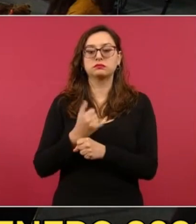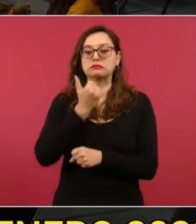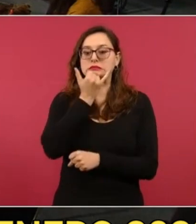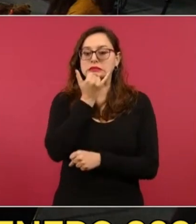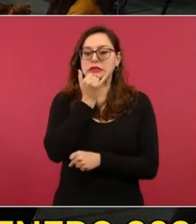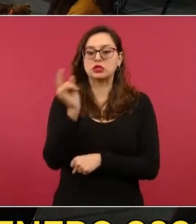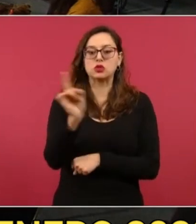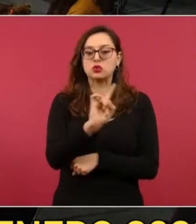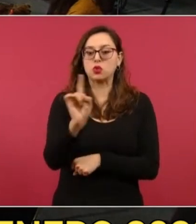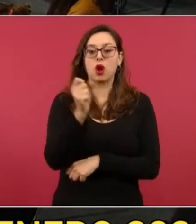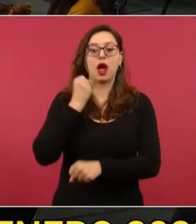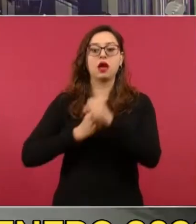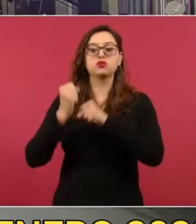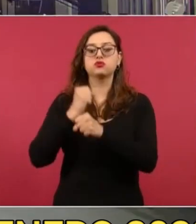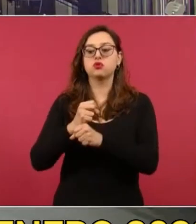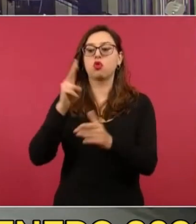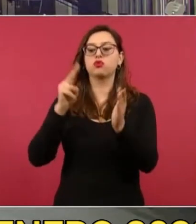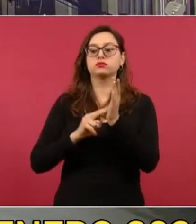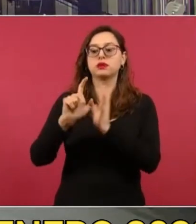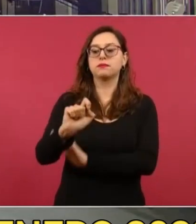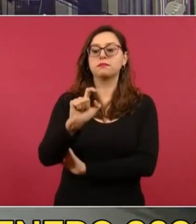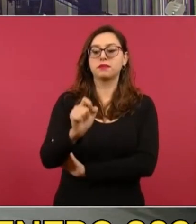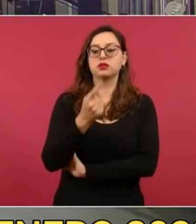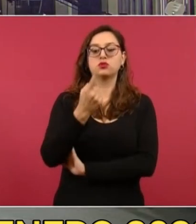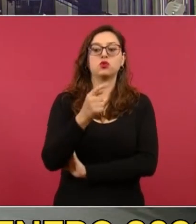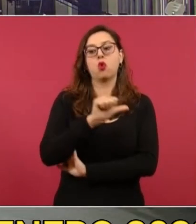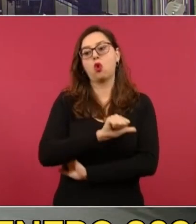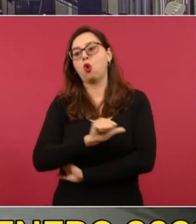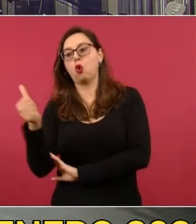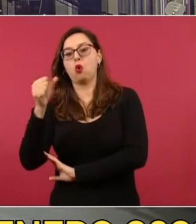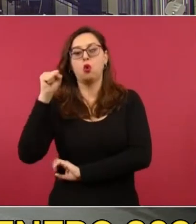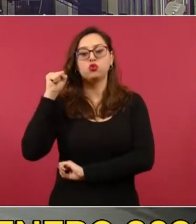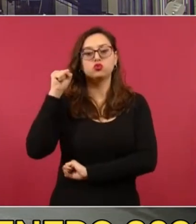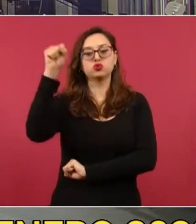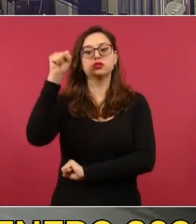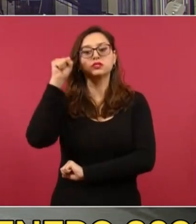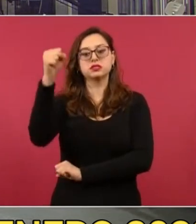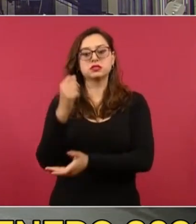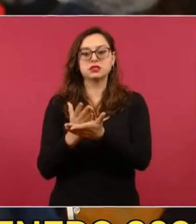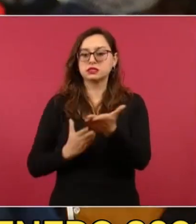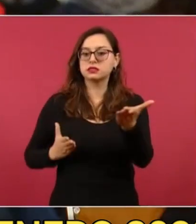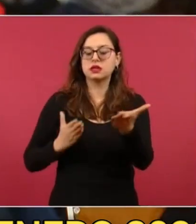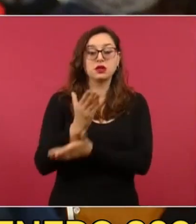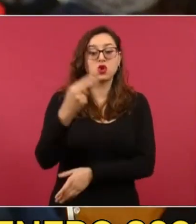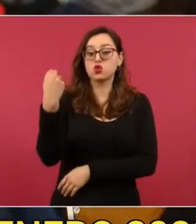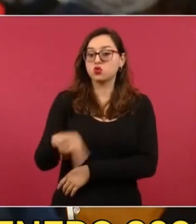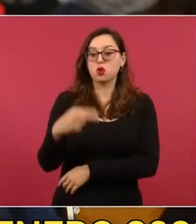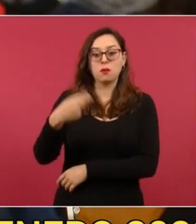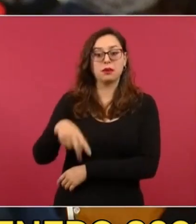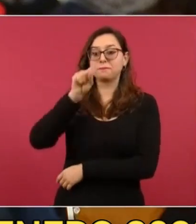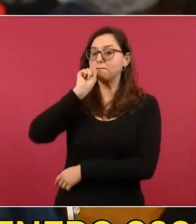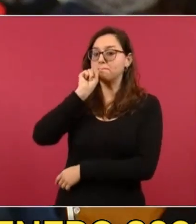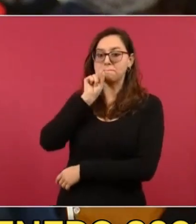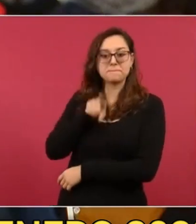el 2021 ingresó otro sindicato llamado igual Sindicato